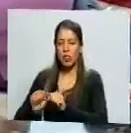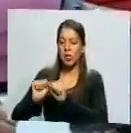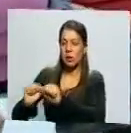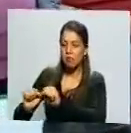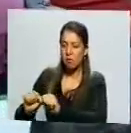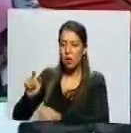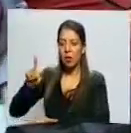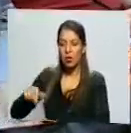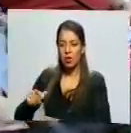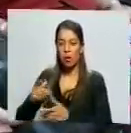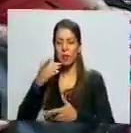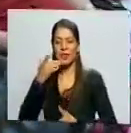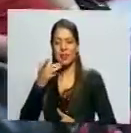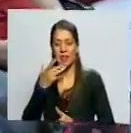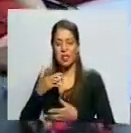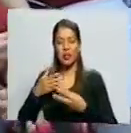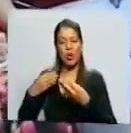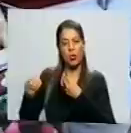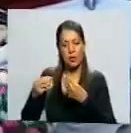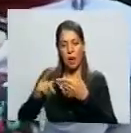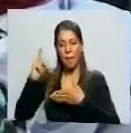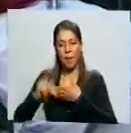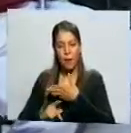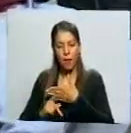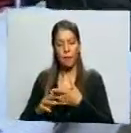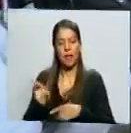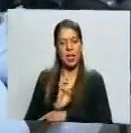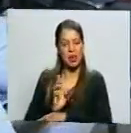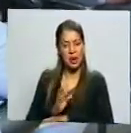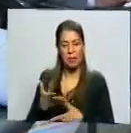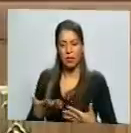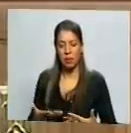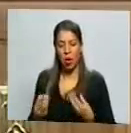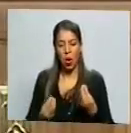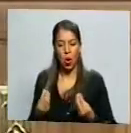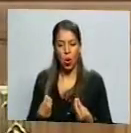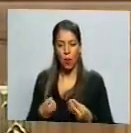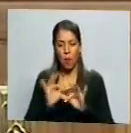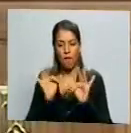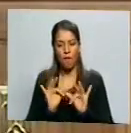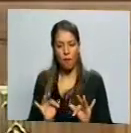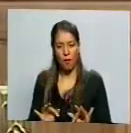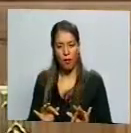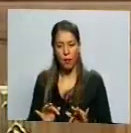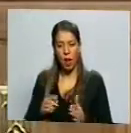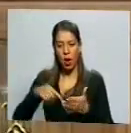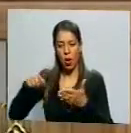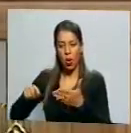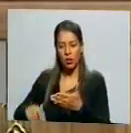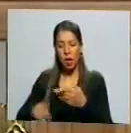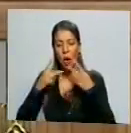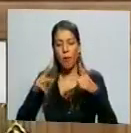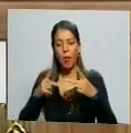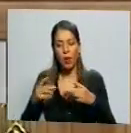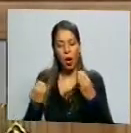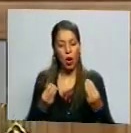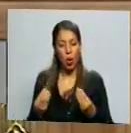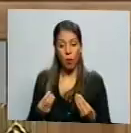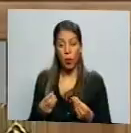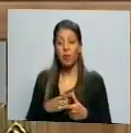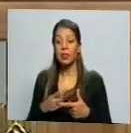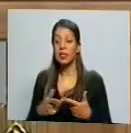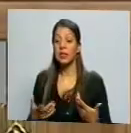una simplificación absoluta desde el punto de vista de los métodos de las contrataciones públicas. Y es por